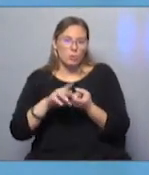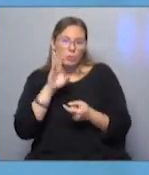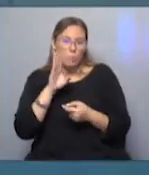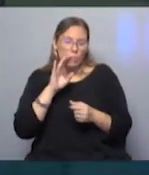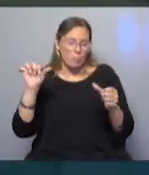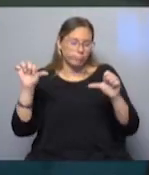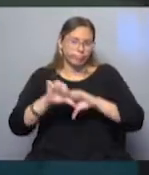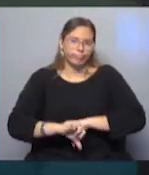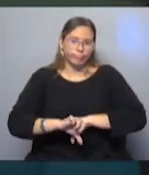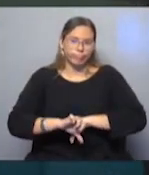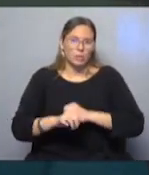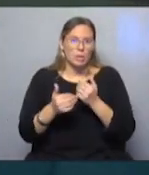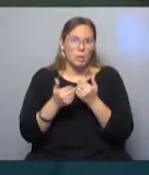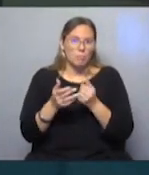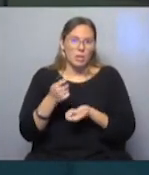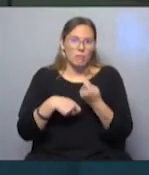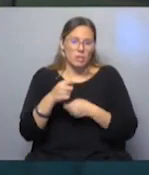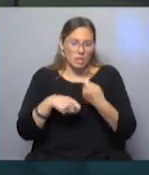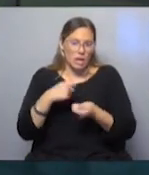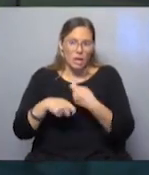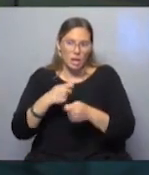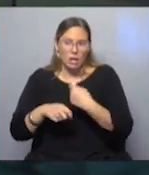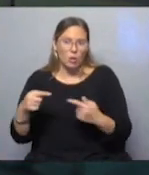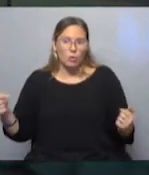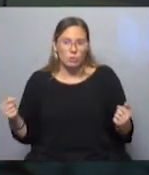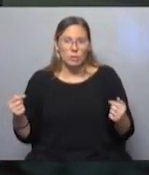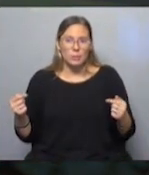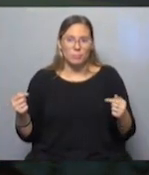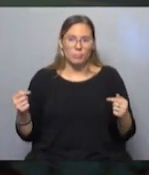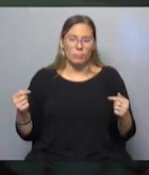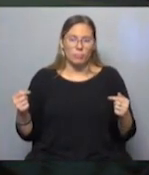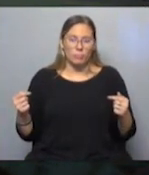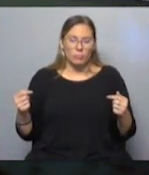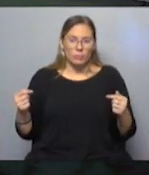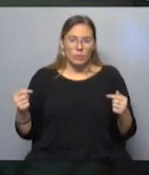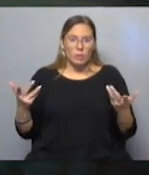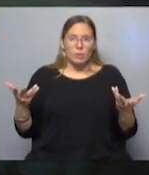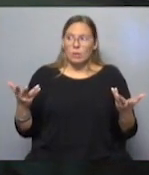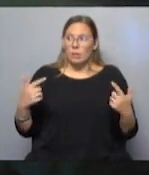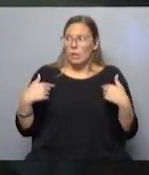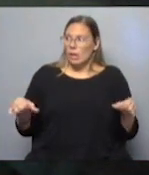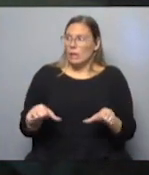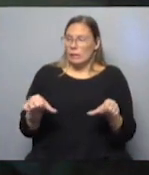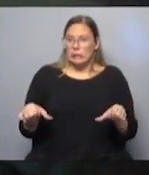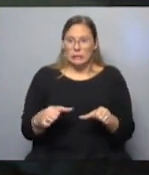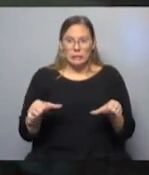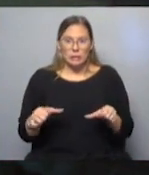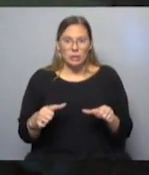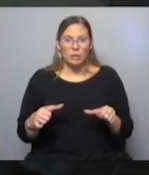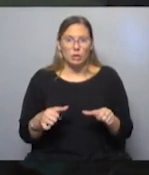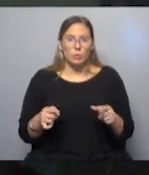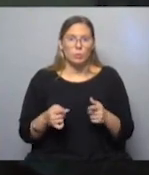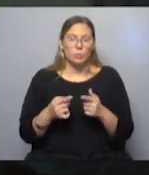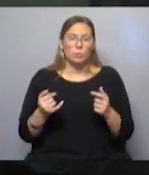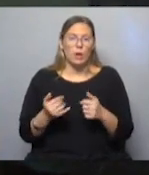ruina y empezará a venderse todo hasta que dije bueno hay que hacer algo y un día viene